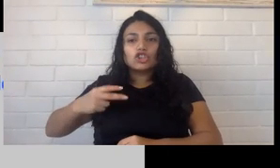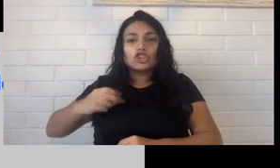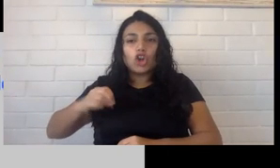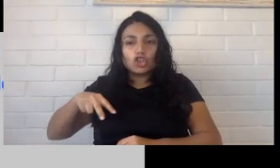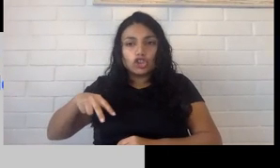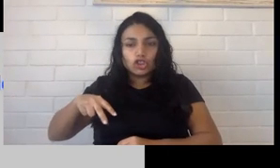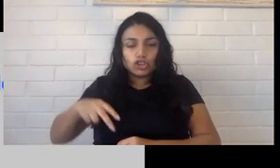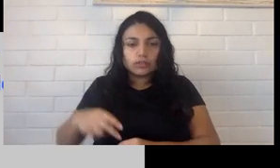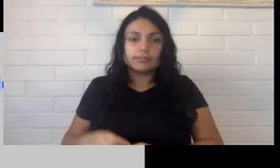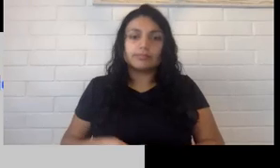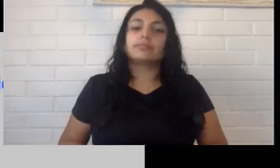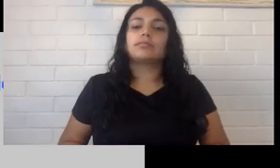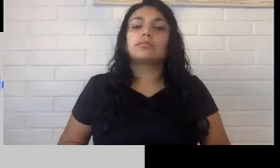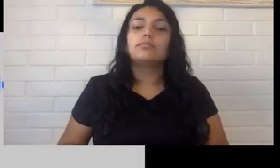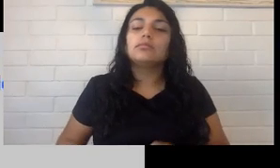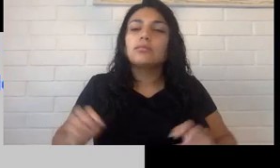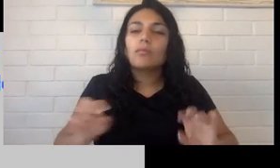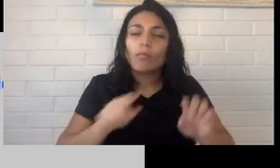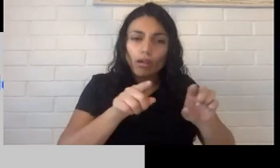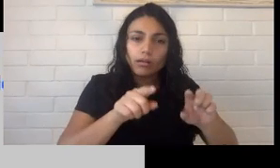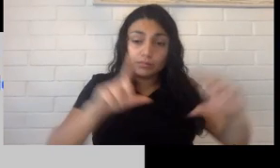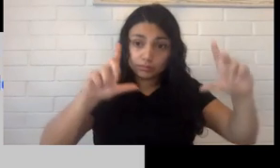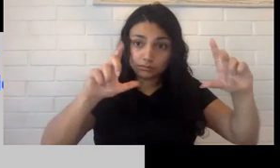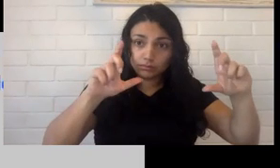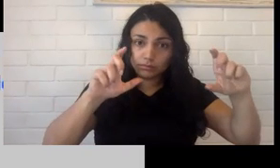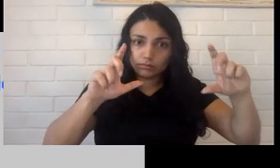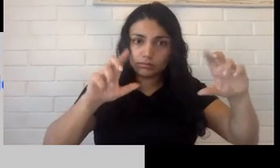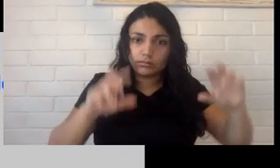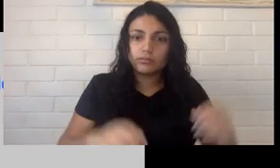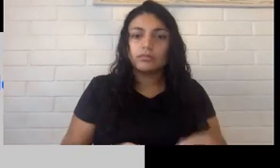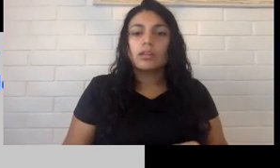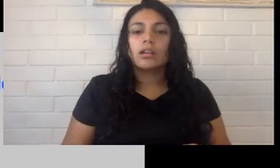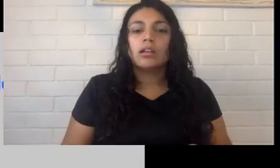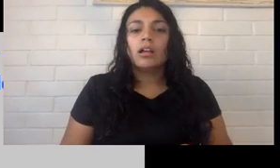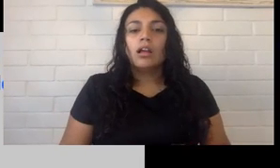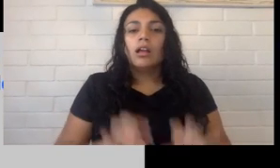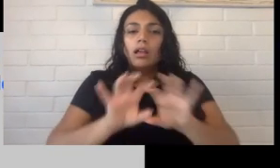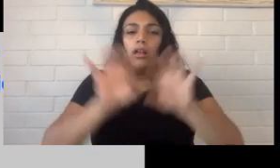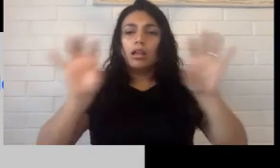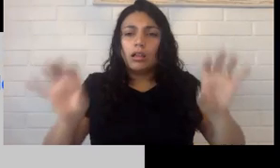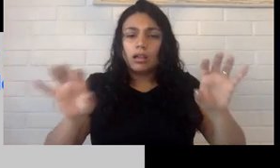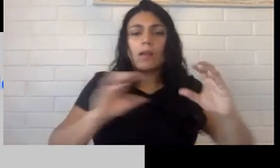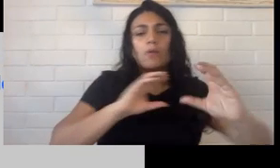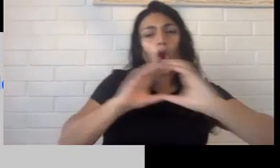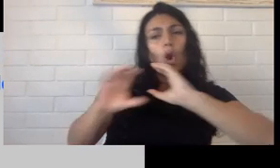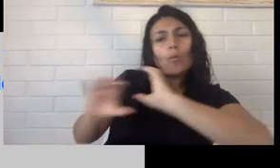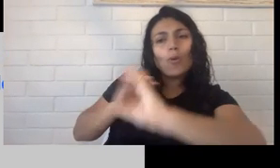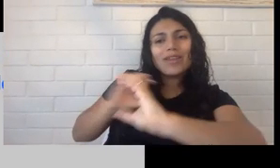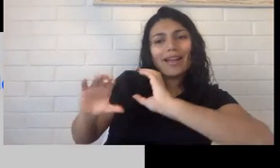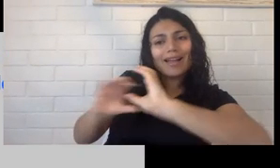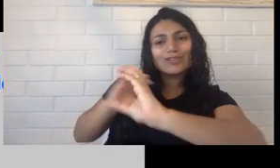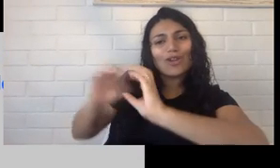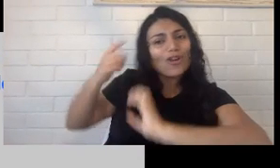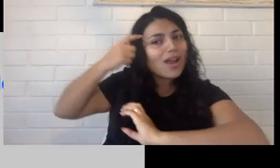El esquema, la lógica en el sistema nervioso es la existencia de comunicación entre neuronas.